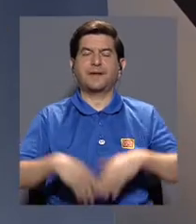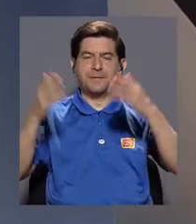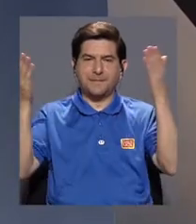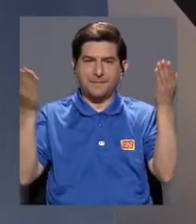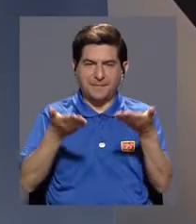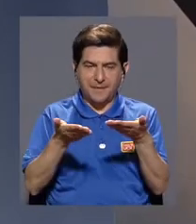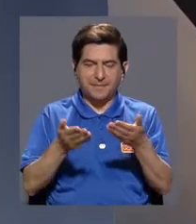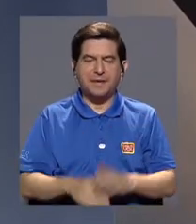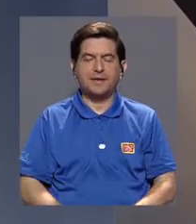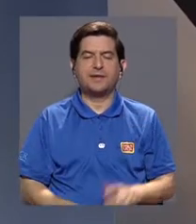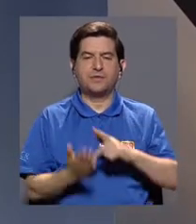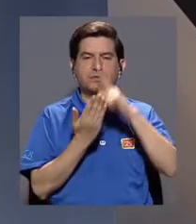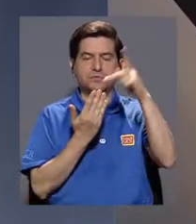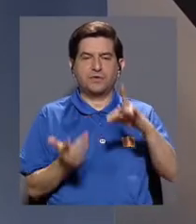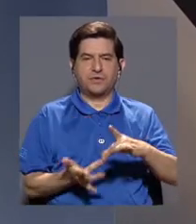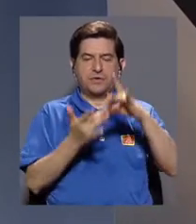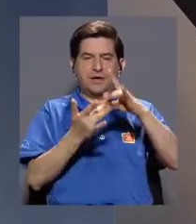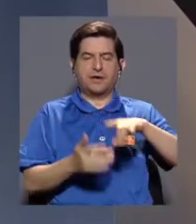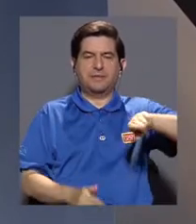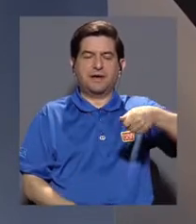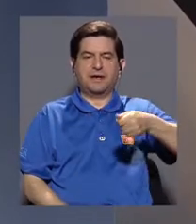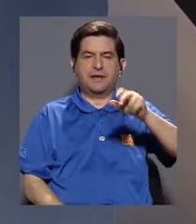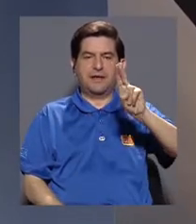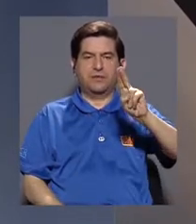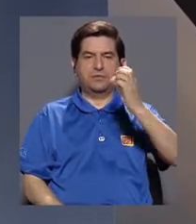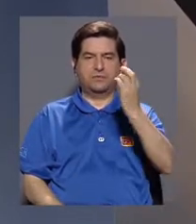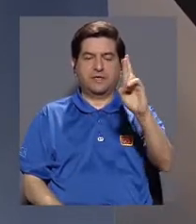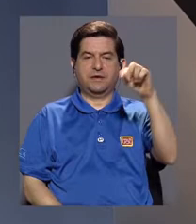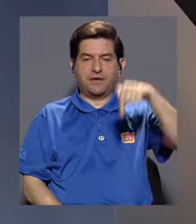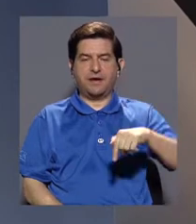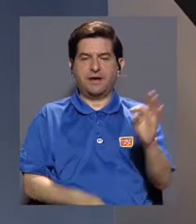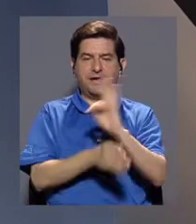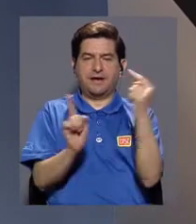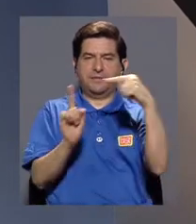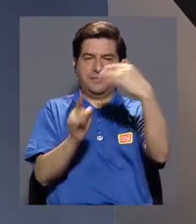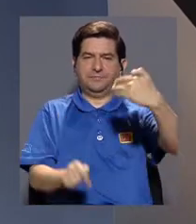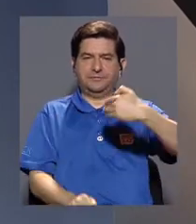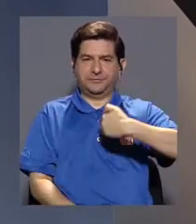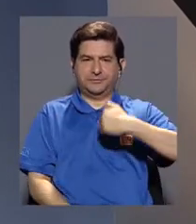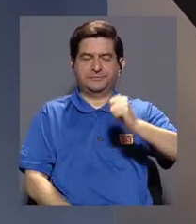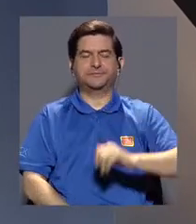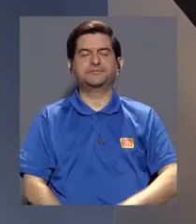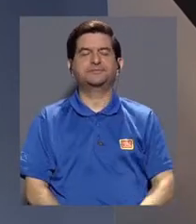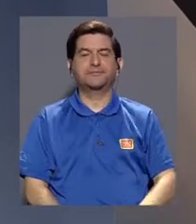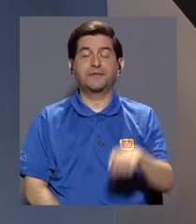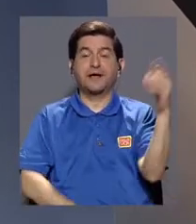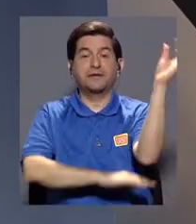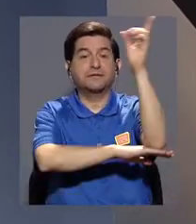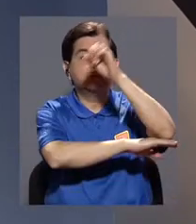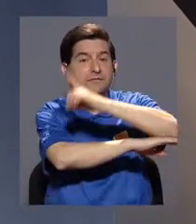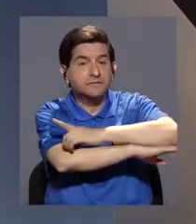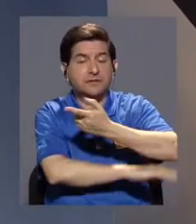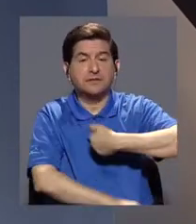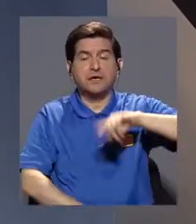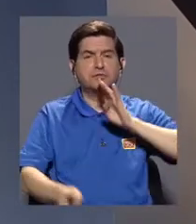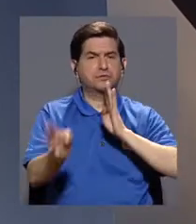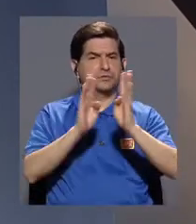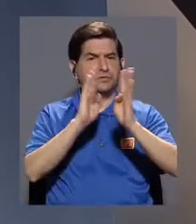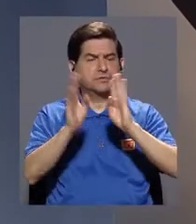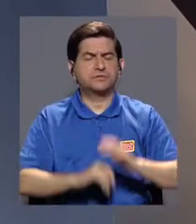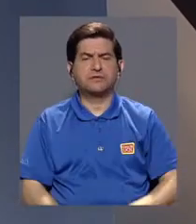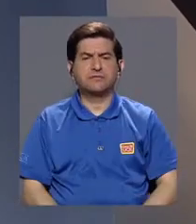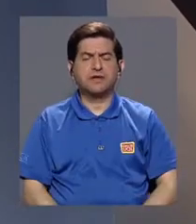Hola, bienvenidos y bienvenidas a Especiales Universidad de Costa Rica, acá donde hacemos televisión con sentido. El día de hoy vamos a hablar sobre